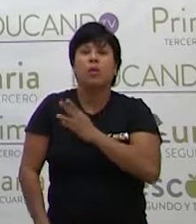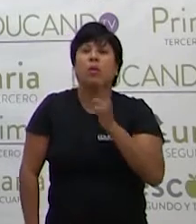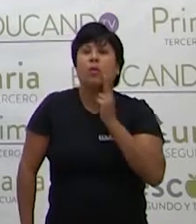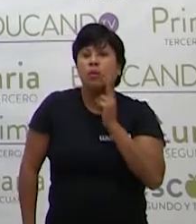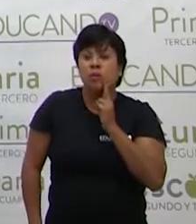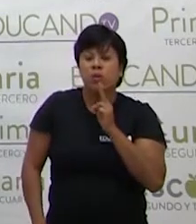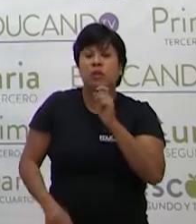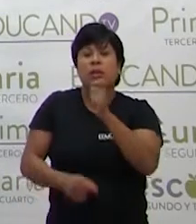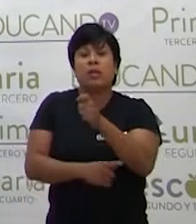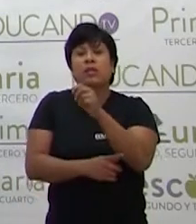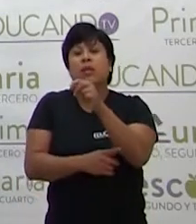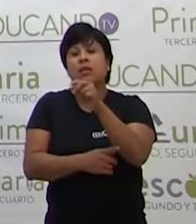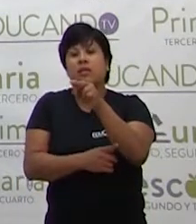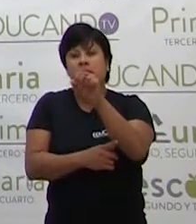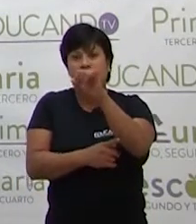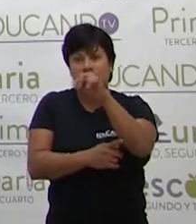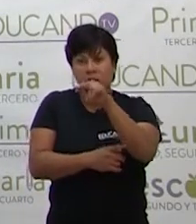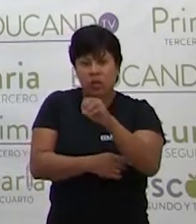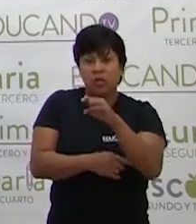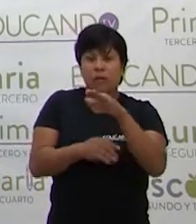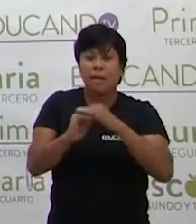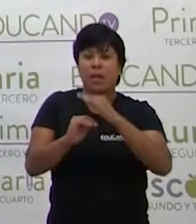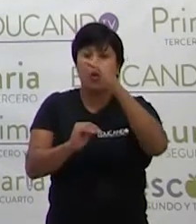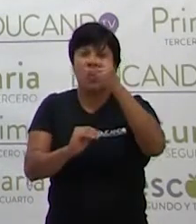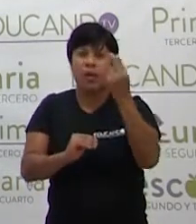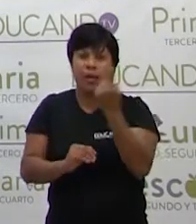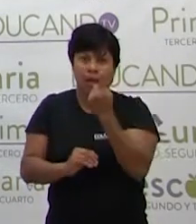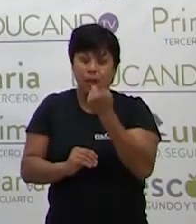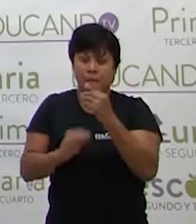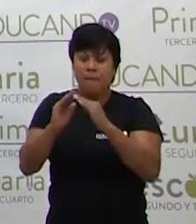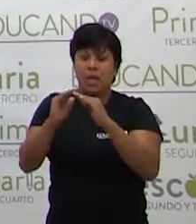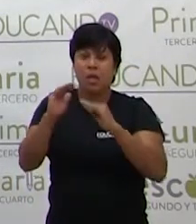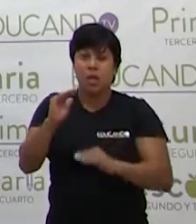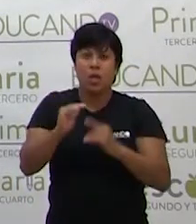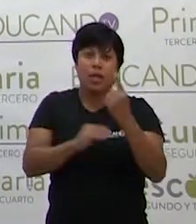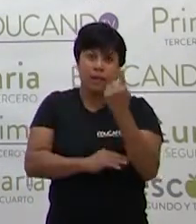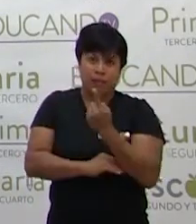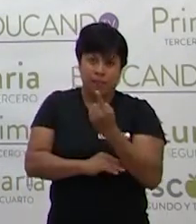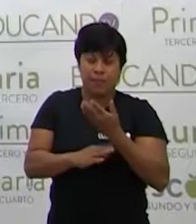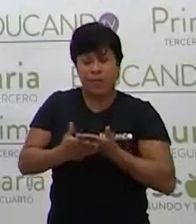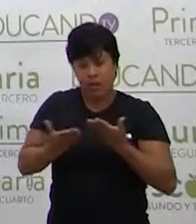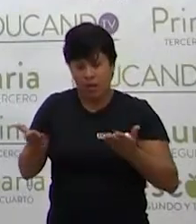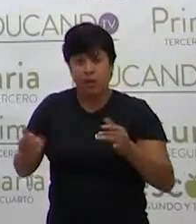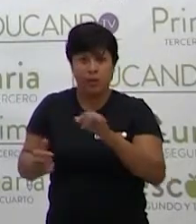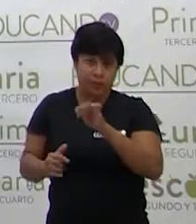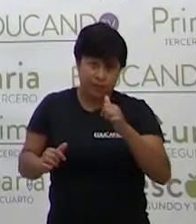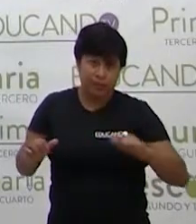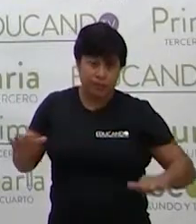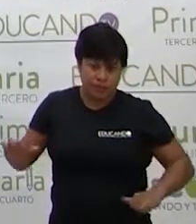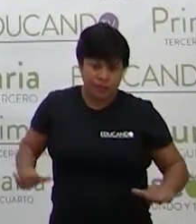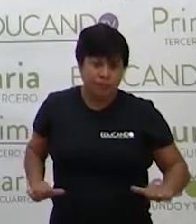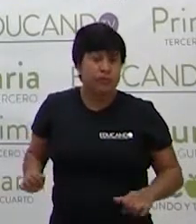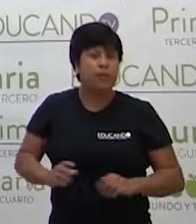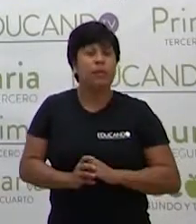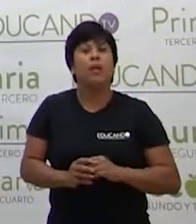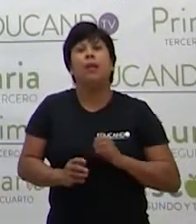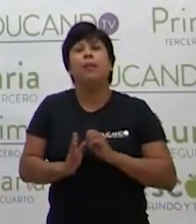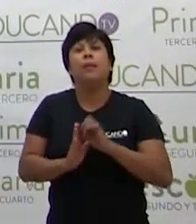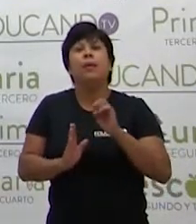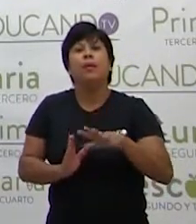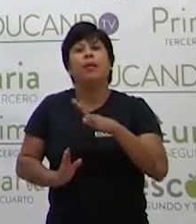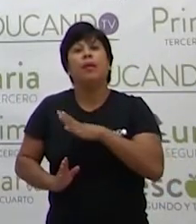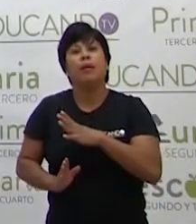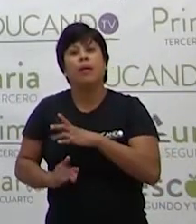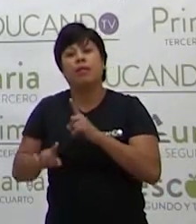los signos mayor que y menor que. Bien, ahora hagamos un ejercicio. A mí me dieron ciertos